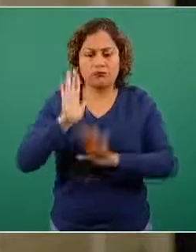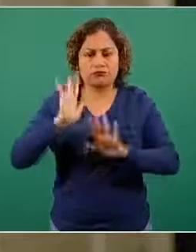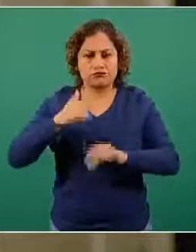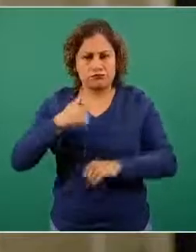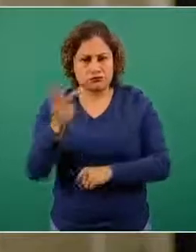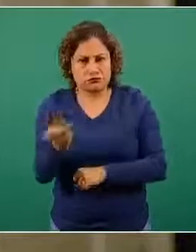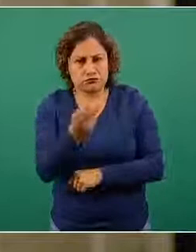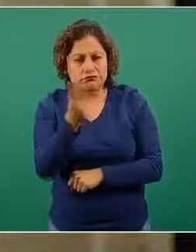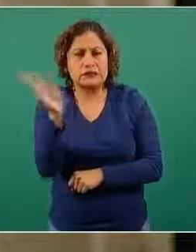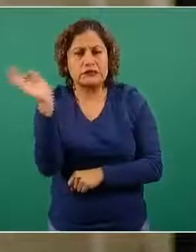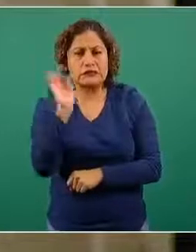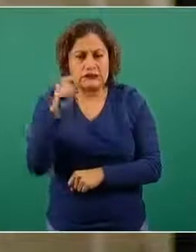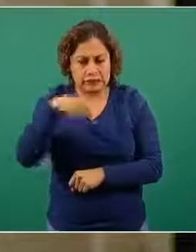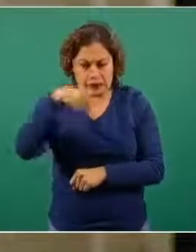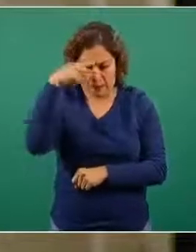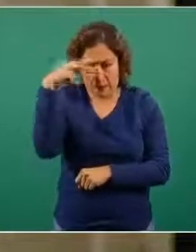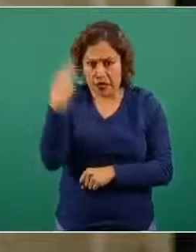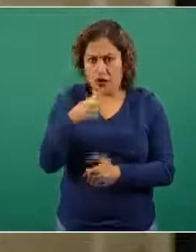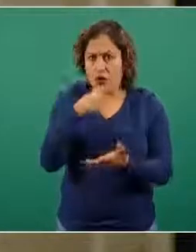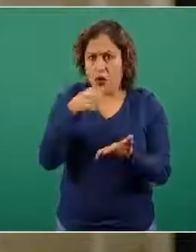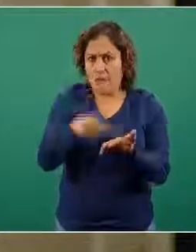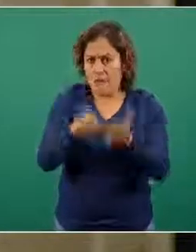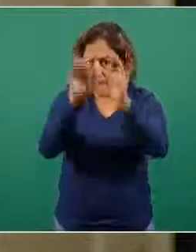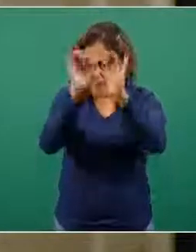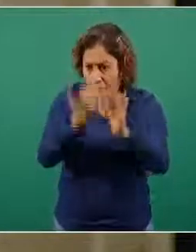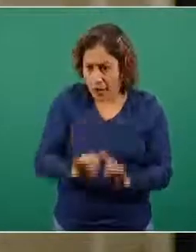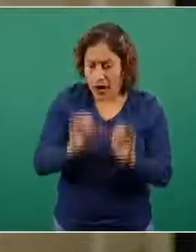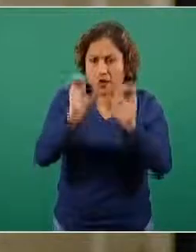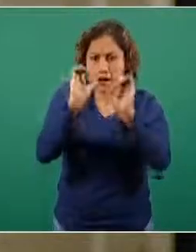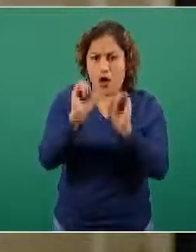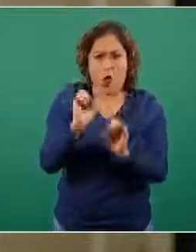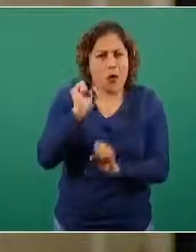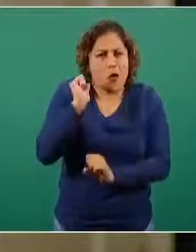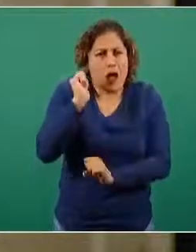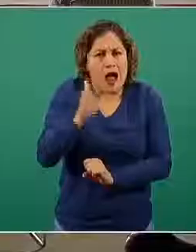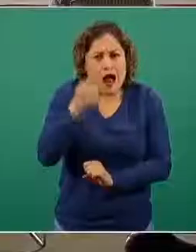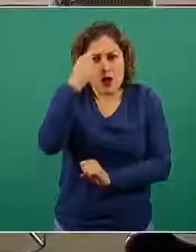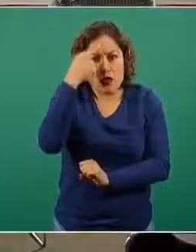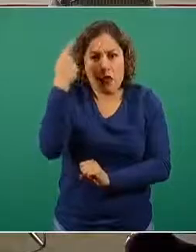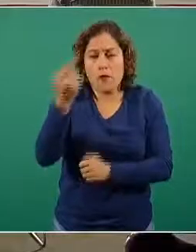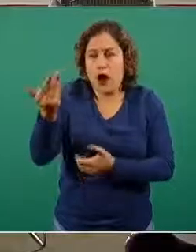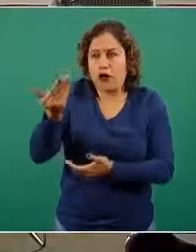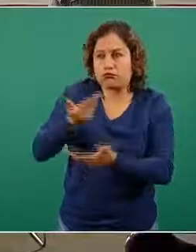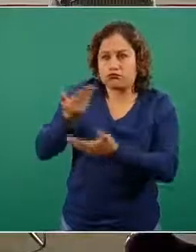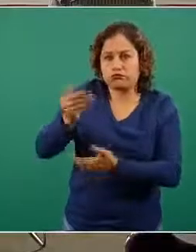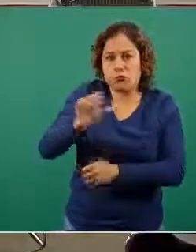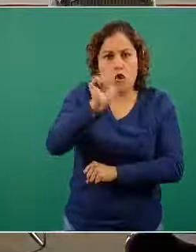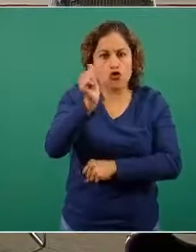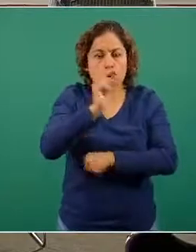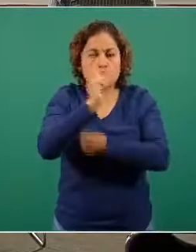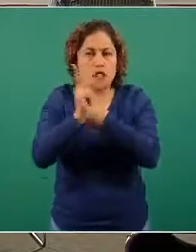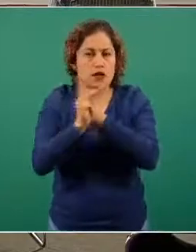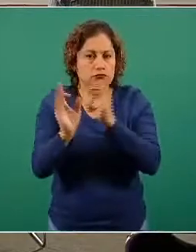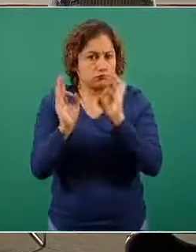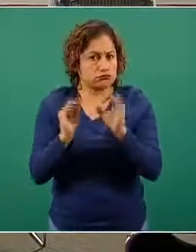de posicionamiento para que no se perjudique la relación internacional entre México y otros países?